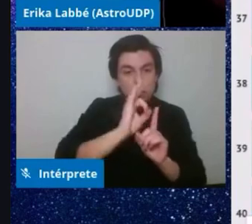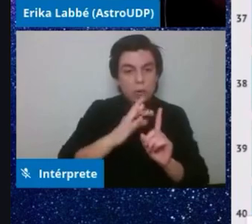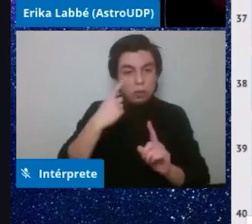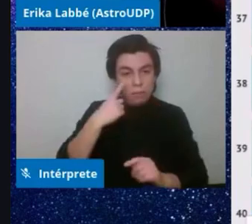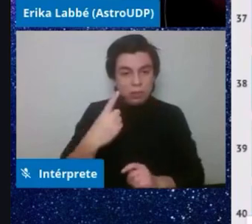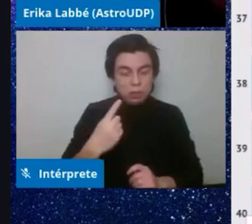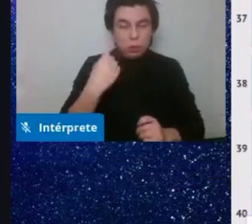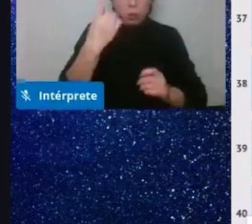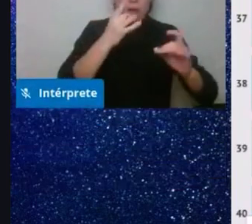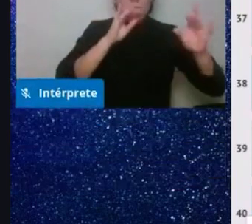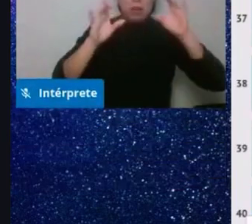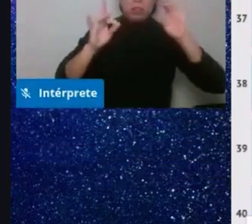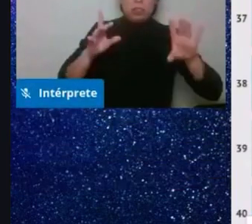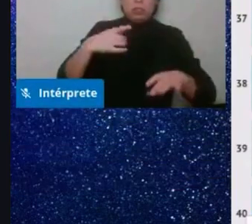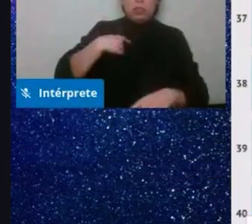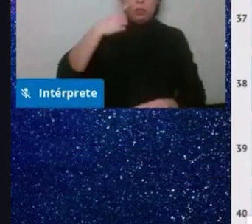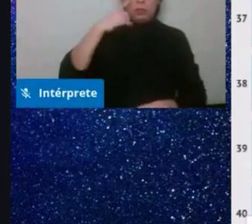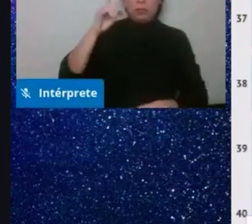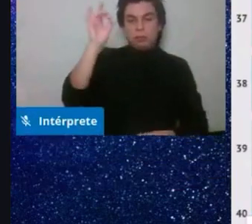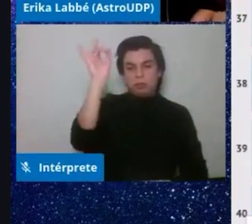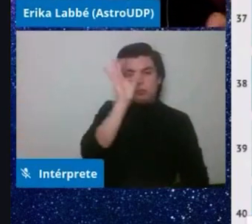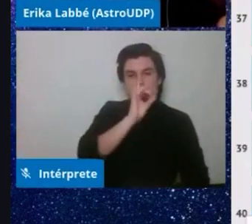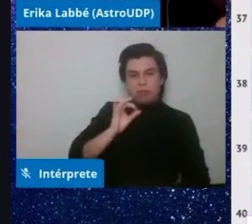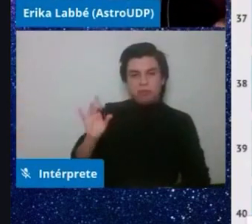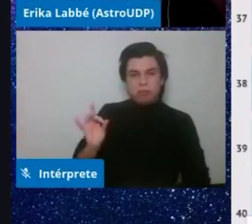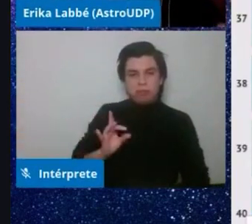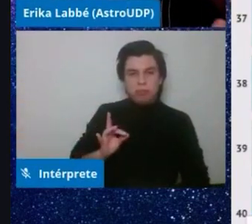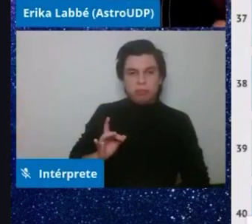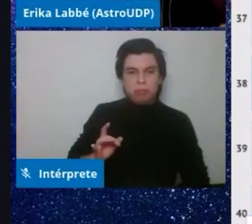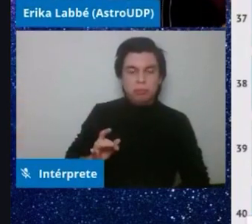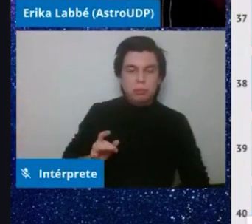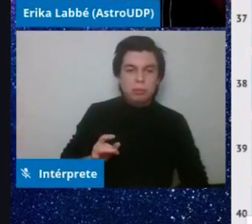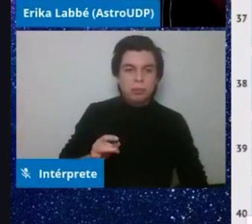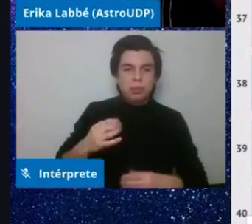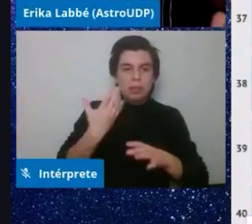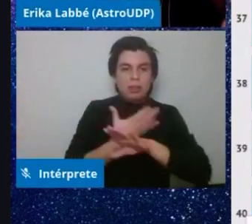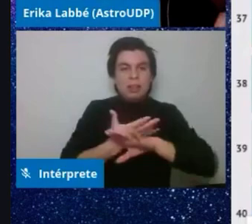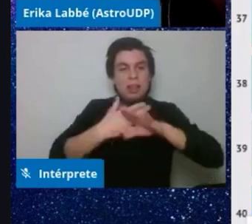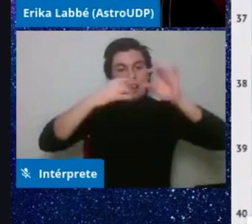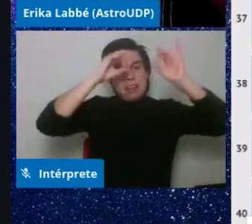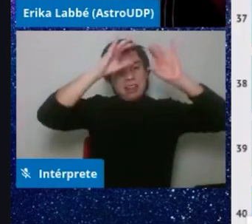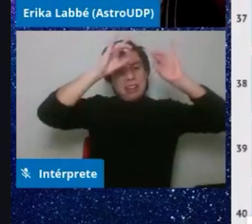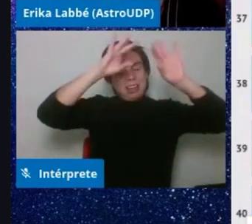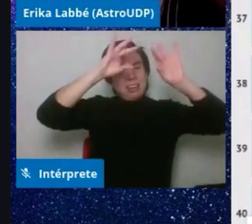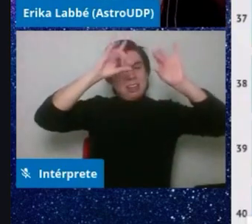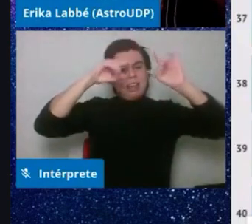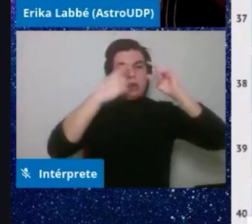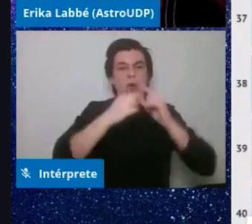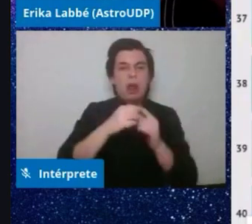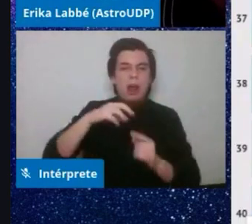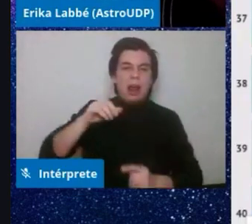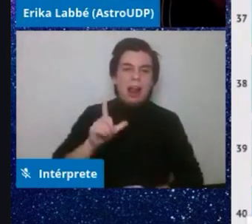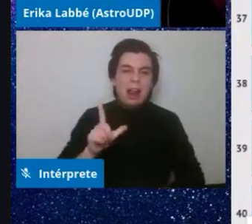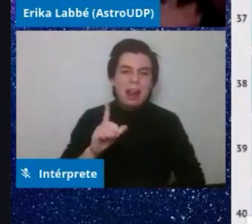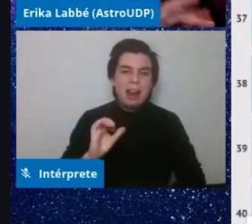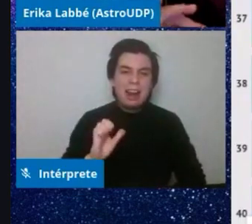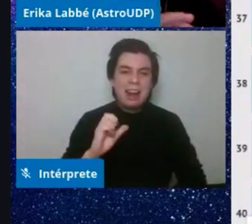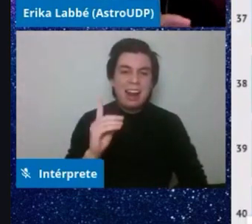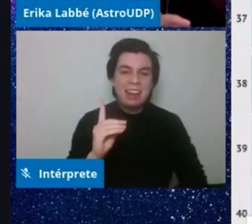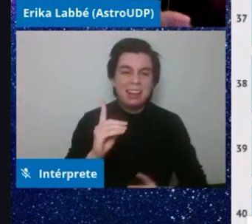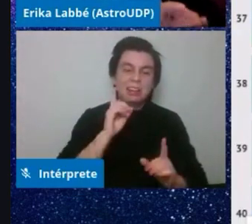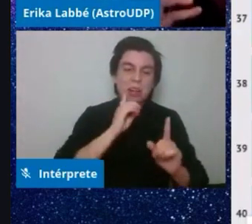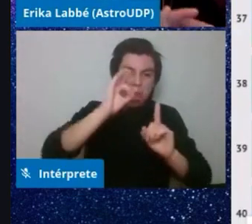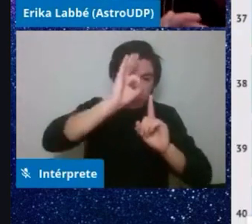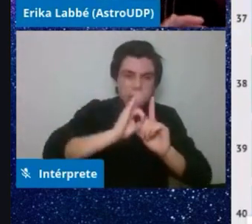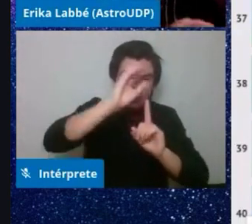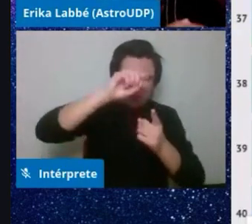una constelación de Escorpión, donde cada estrella era una lamparita LED con temperatura. Entonces las personas podían tocar